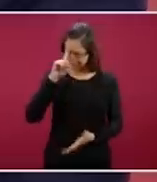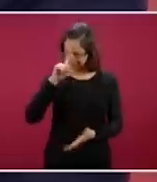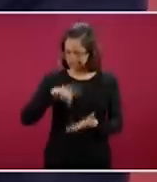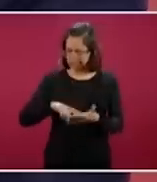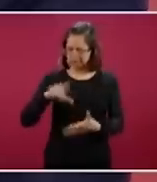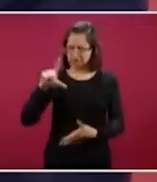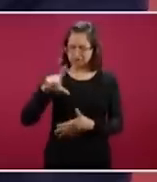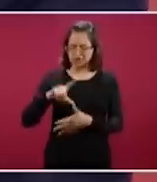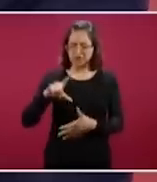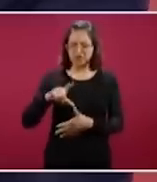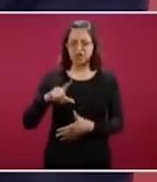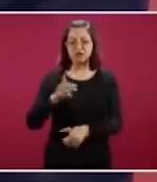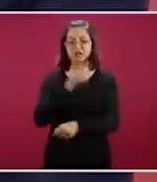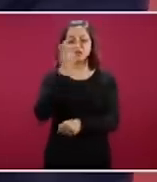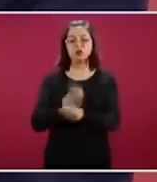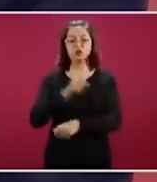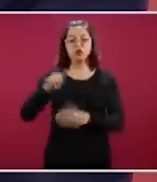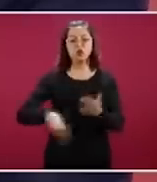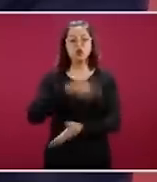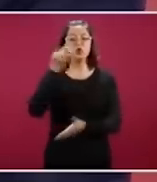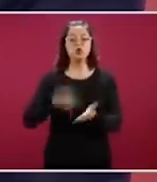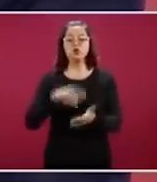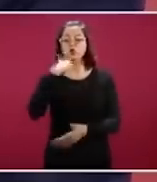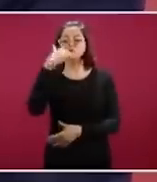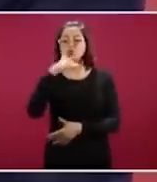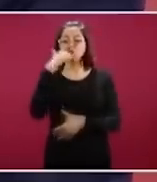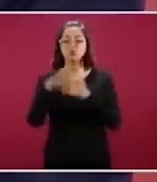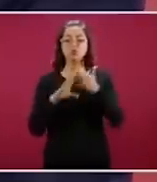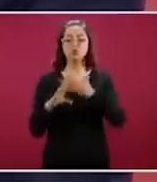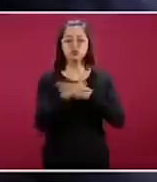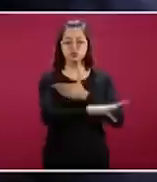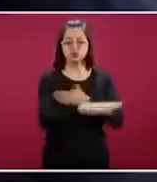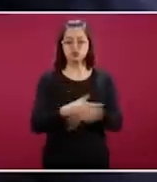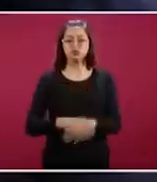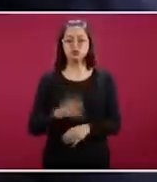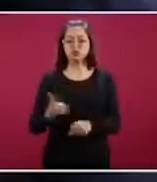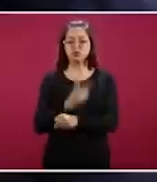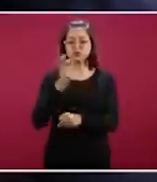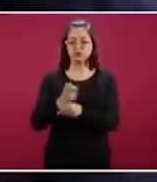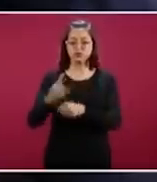en el combate a la corrupción. Segundo lugar.